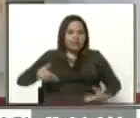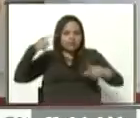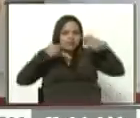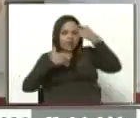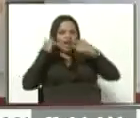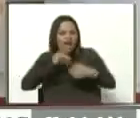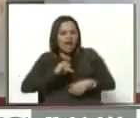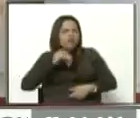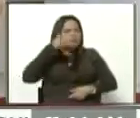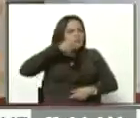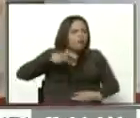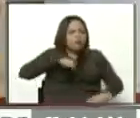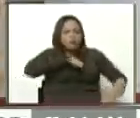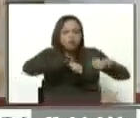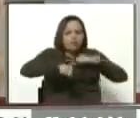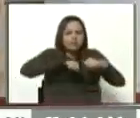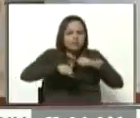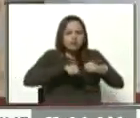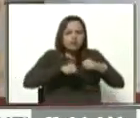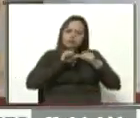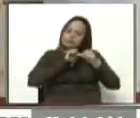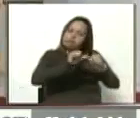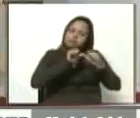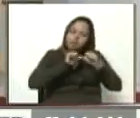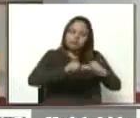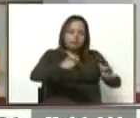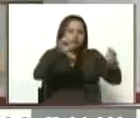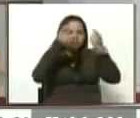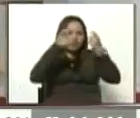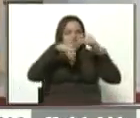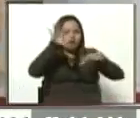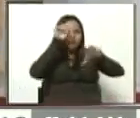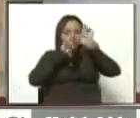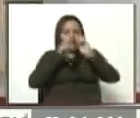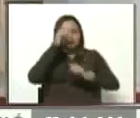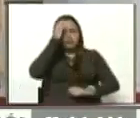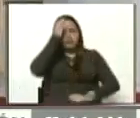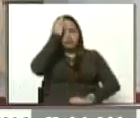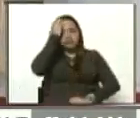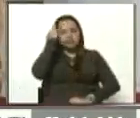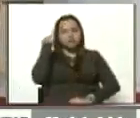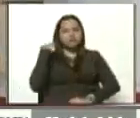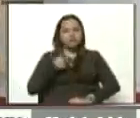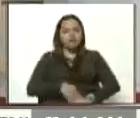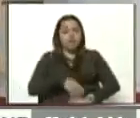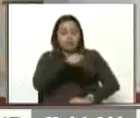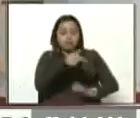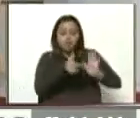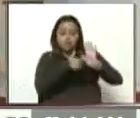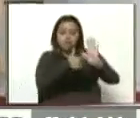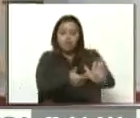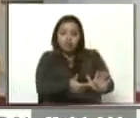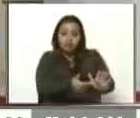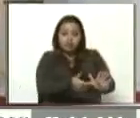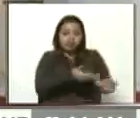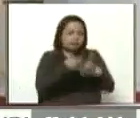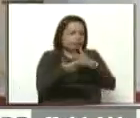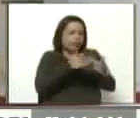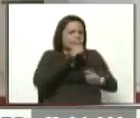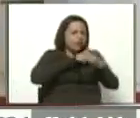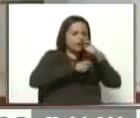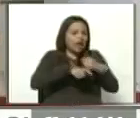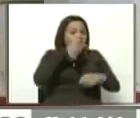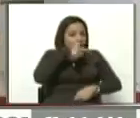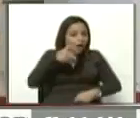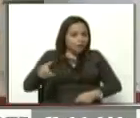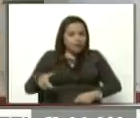en movilización y en constante formación. Y eso se expresa a pesar de la adversidad. El pueblo no se deja engañar por esos